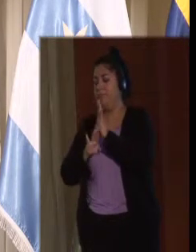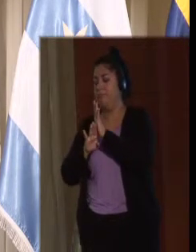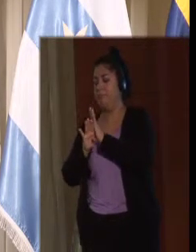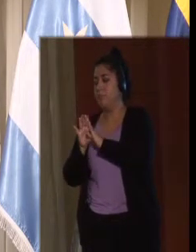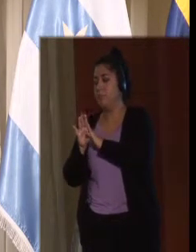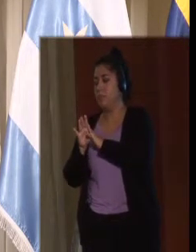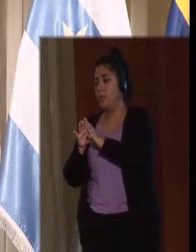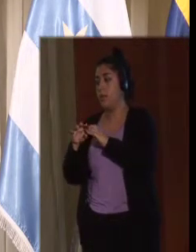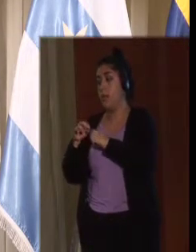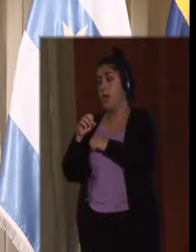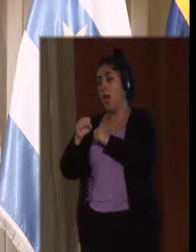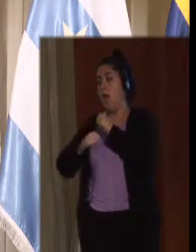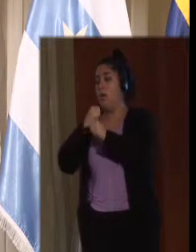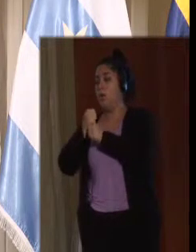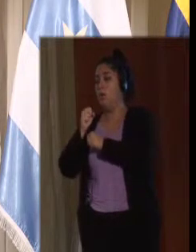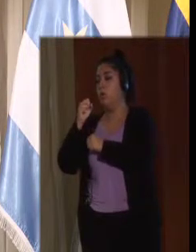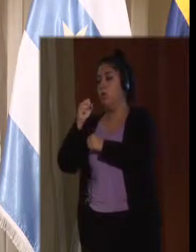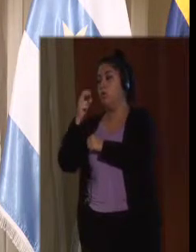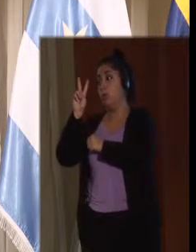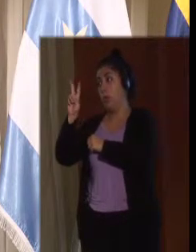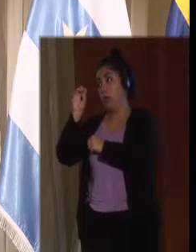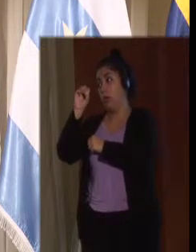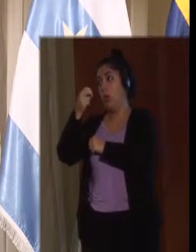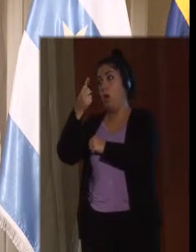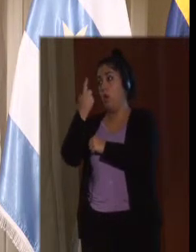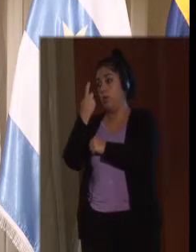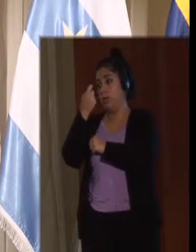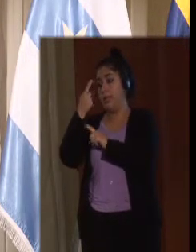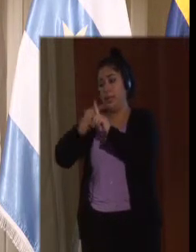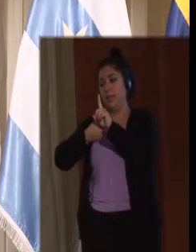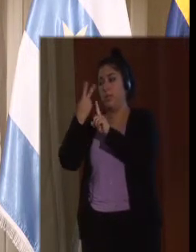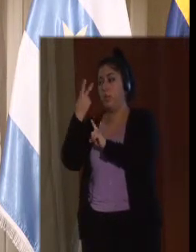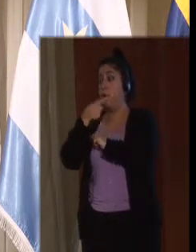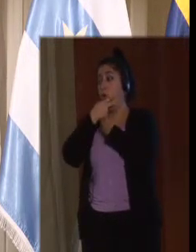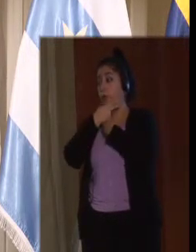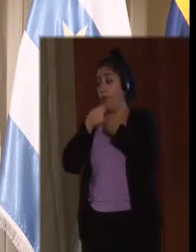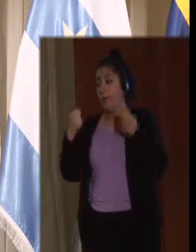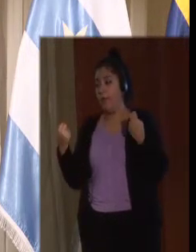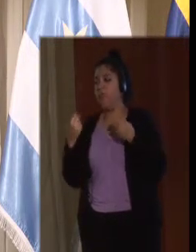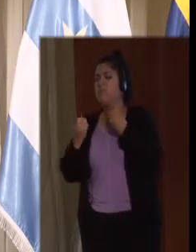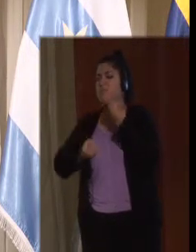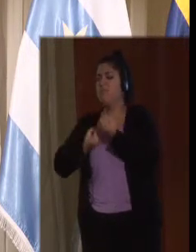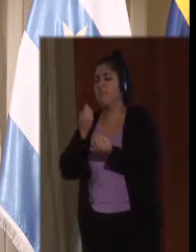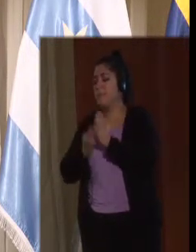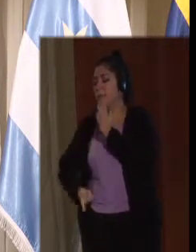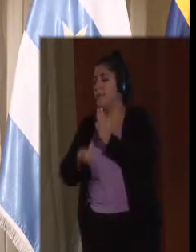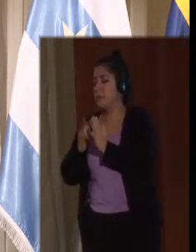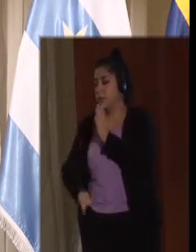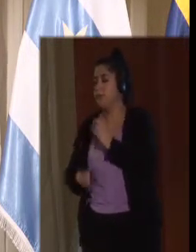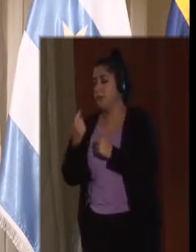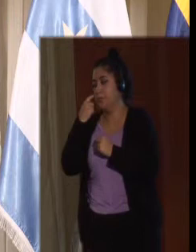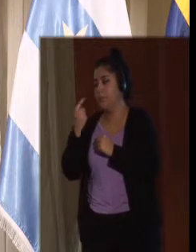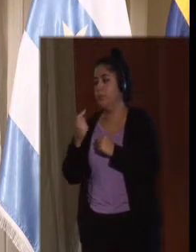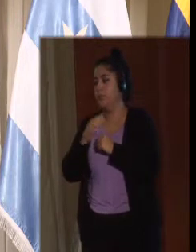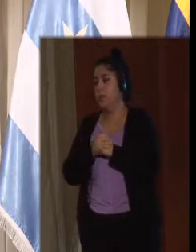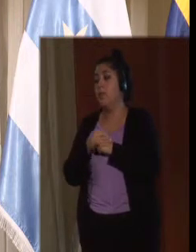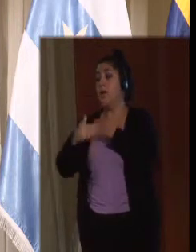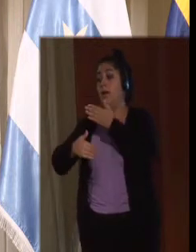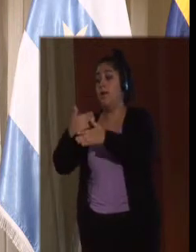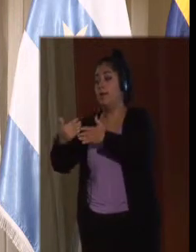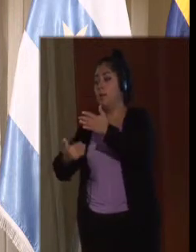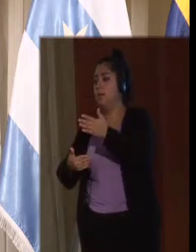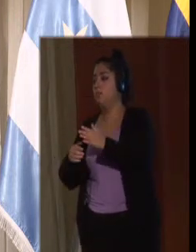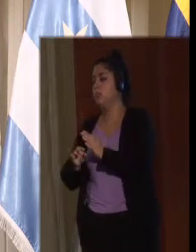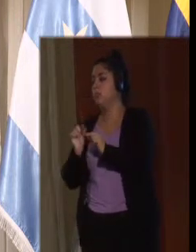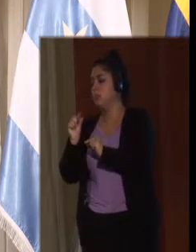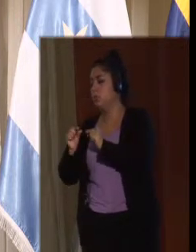comienza a desarrollarse a través de la inversión pública para la adaptación al cambio climático, un acuerdo entre el Ministerio del Ambiente